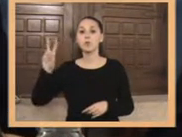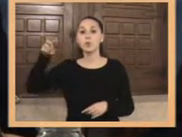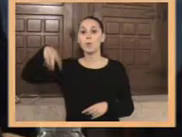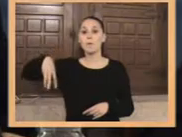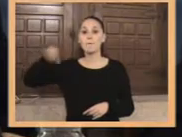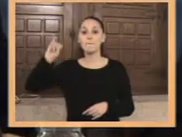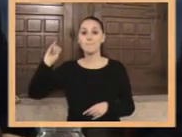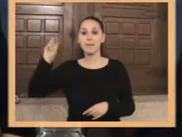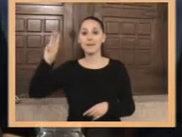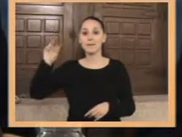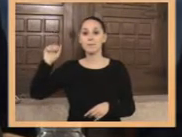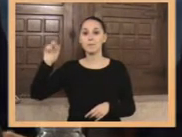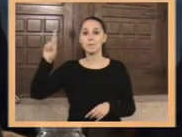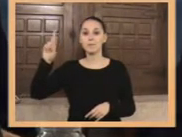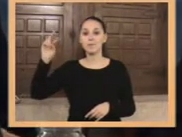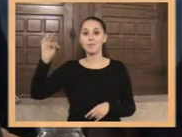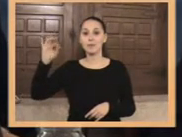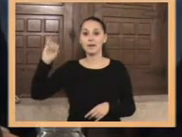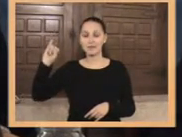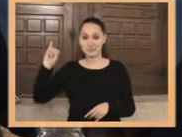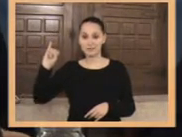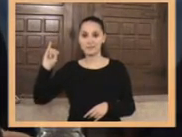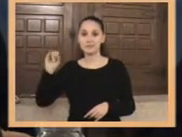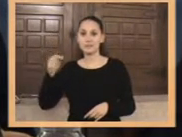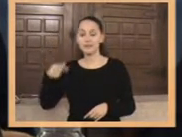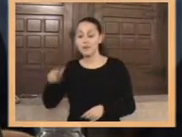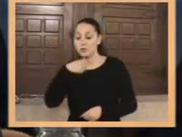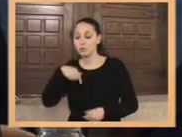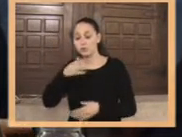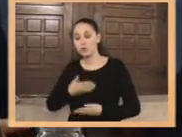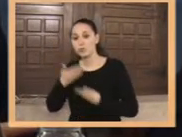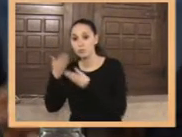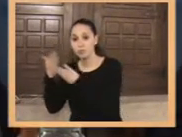de una manera más intensa en una actividad muy importante a nivel nacional.